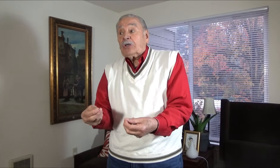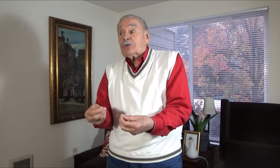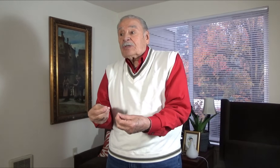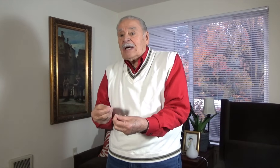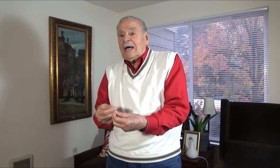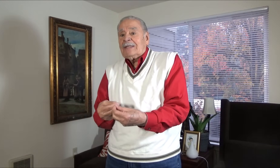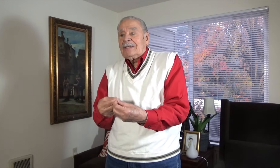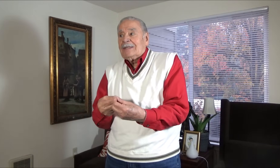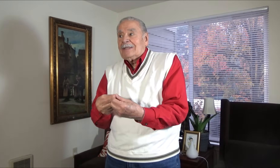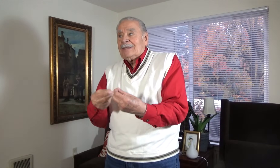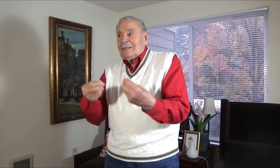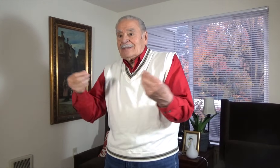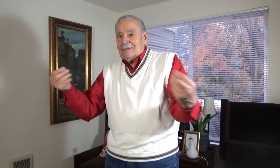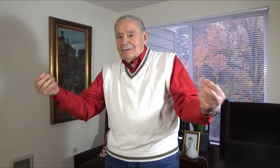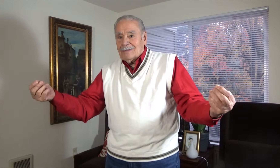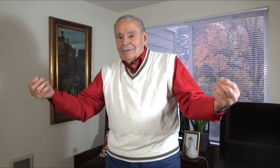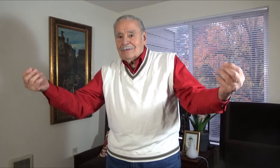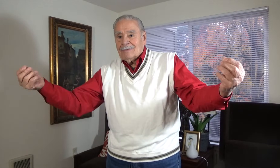proyecto que ellos han